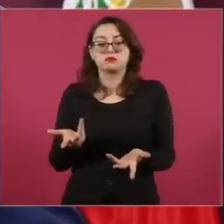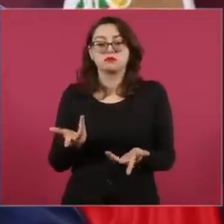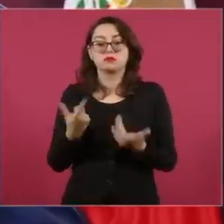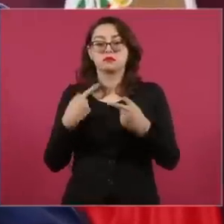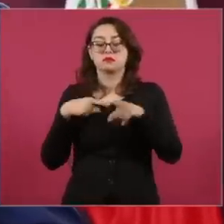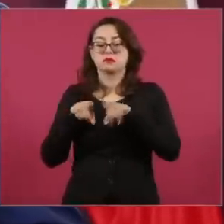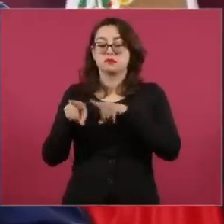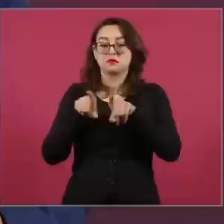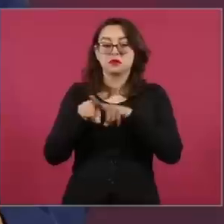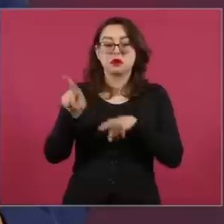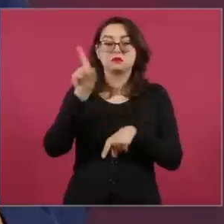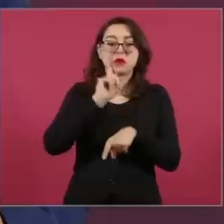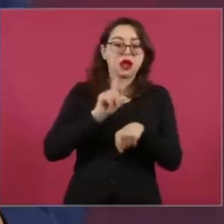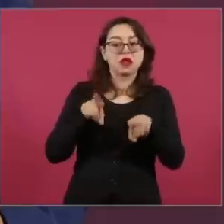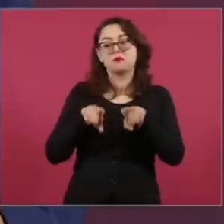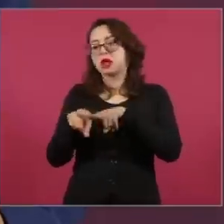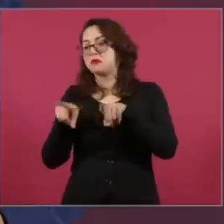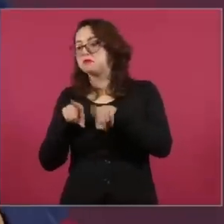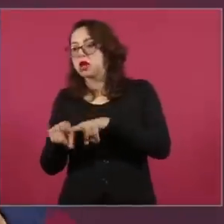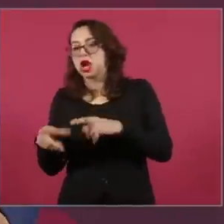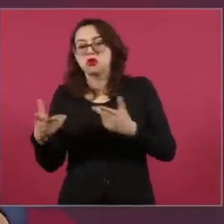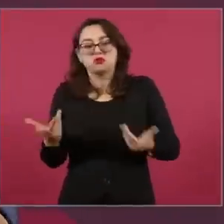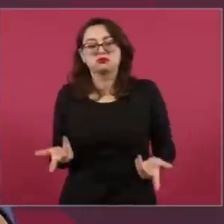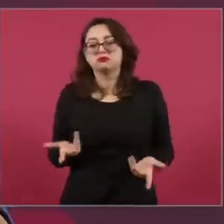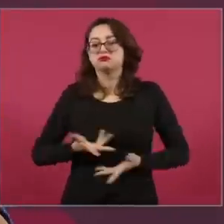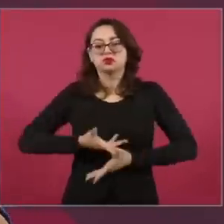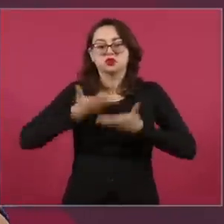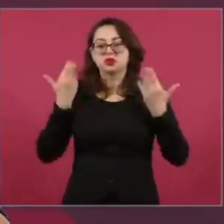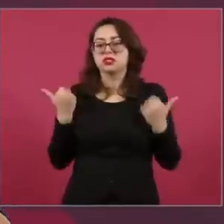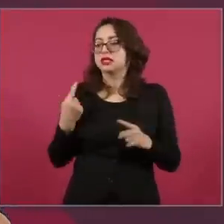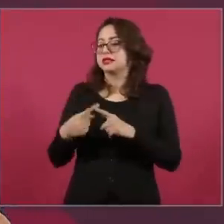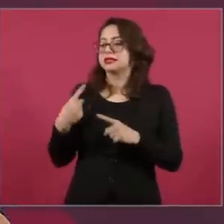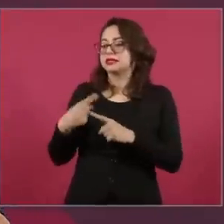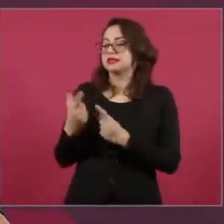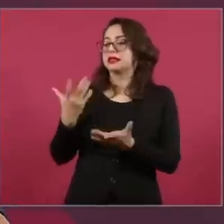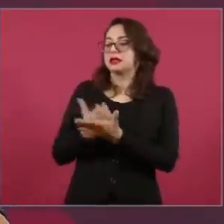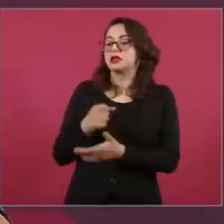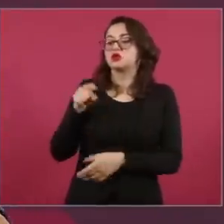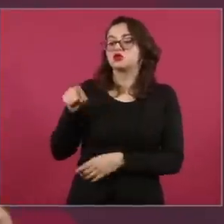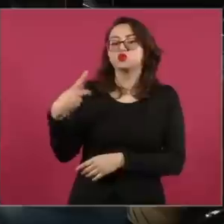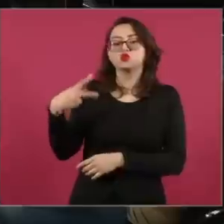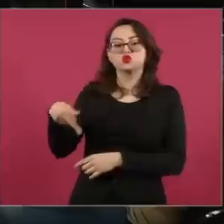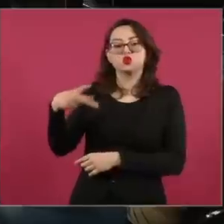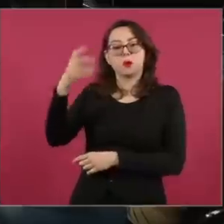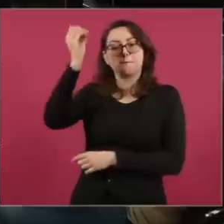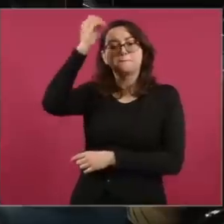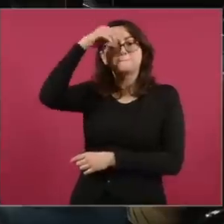hermana o hermano. Señor presidente. A ver qué opina, ¿no?